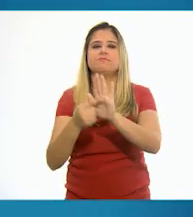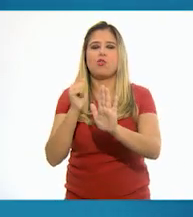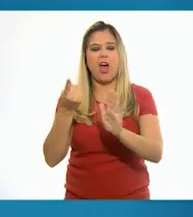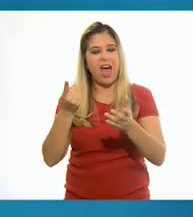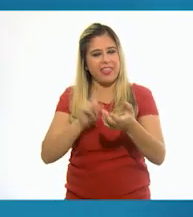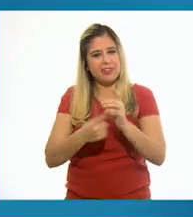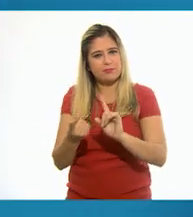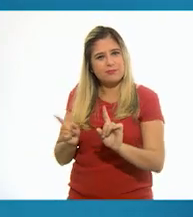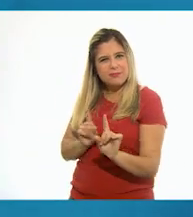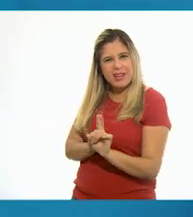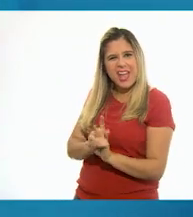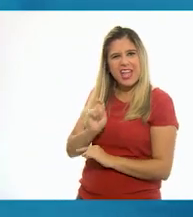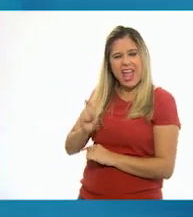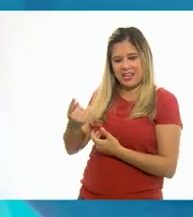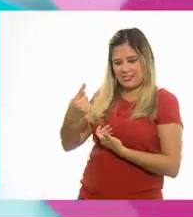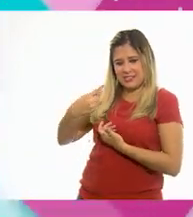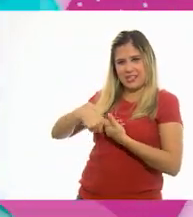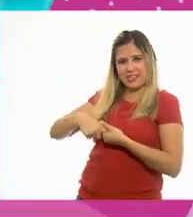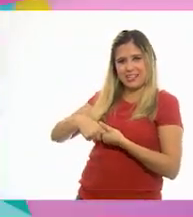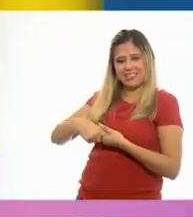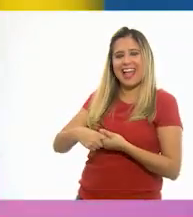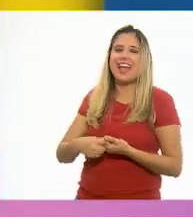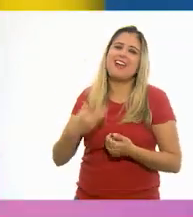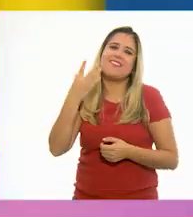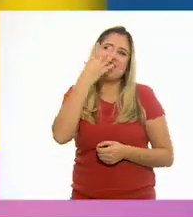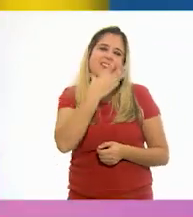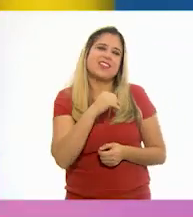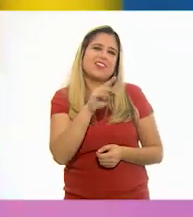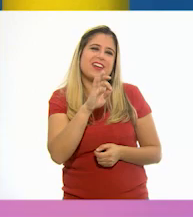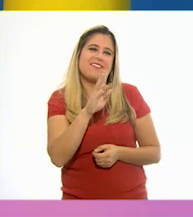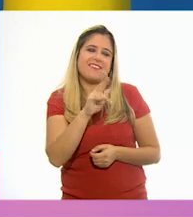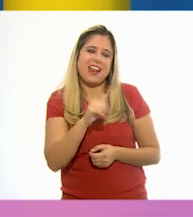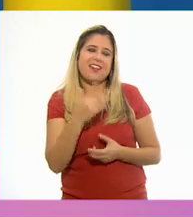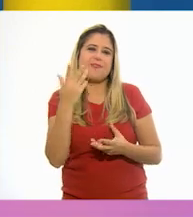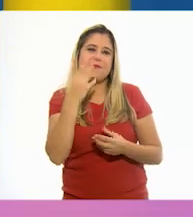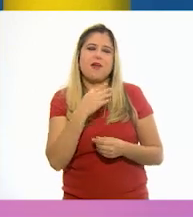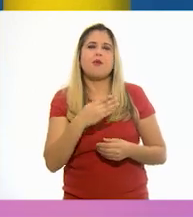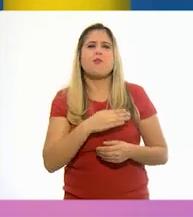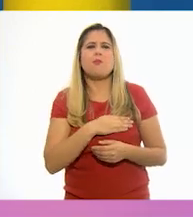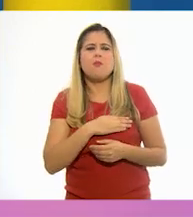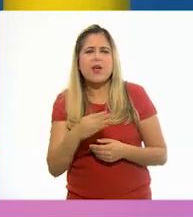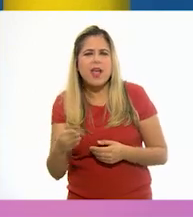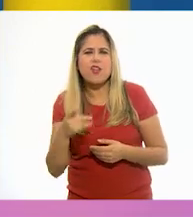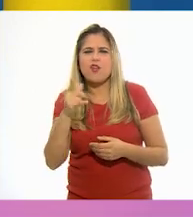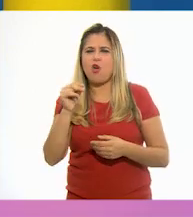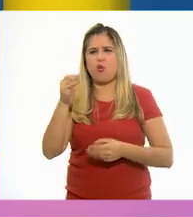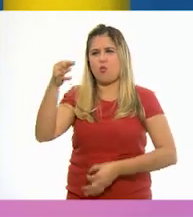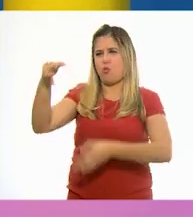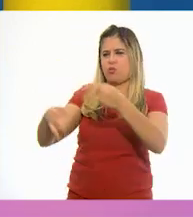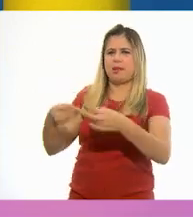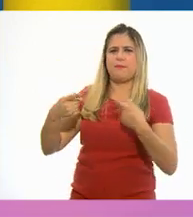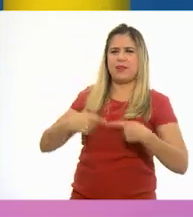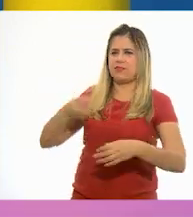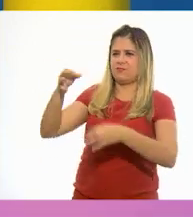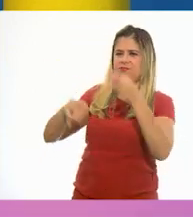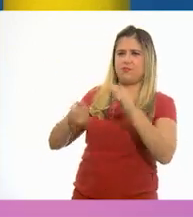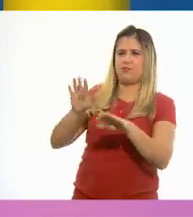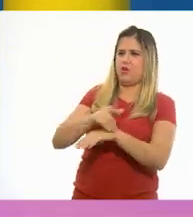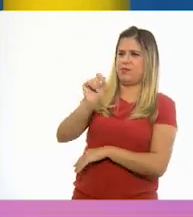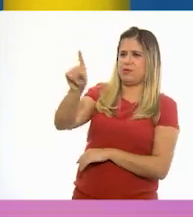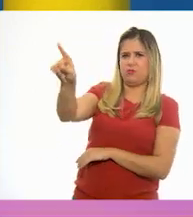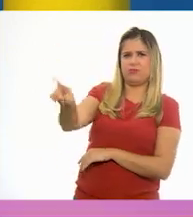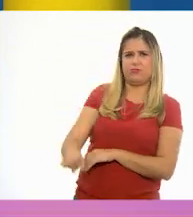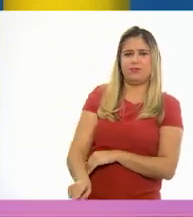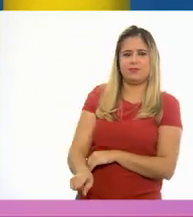personas. ¡Ay, qué bonito refrán! Uh-huh. Porque es muy bueno no juzgar a las personas por su